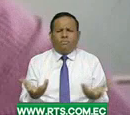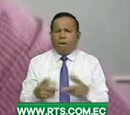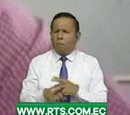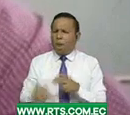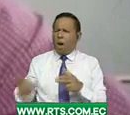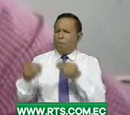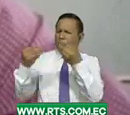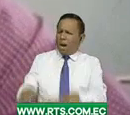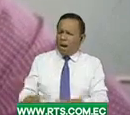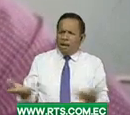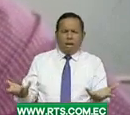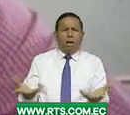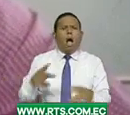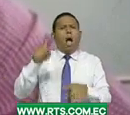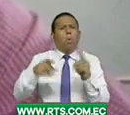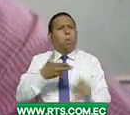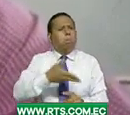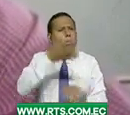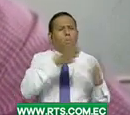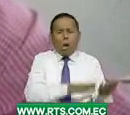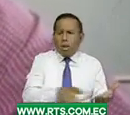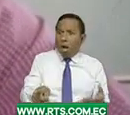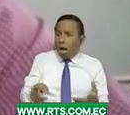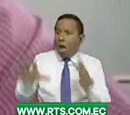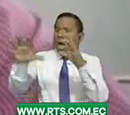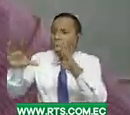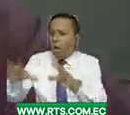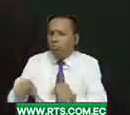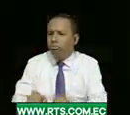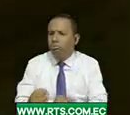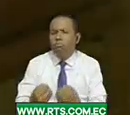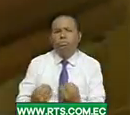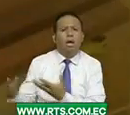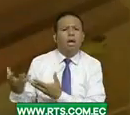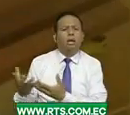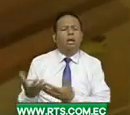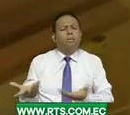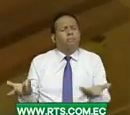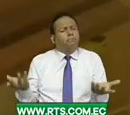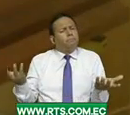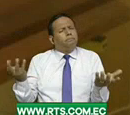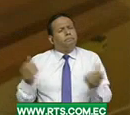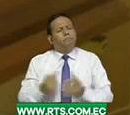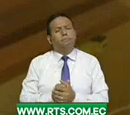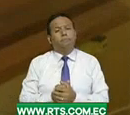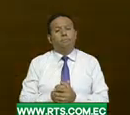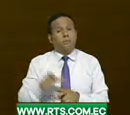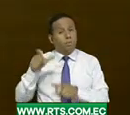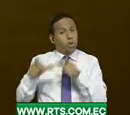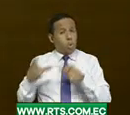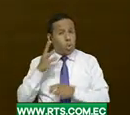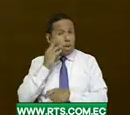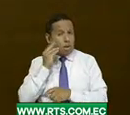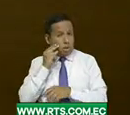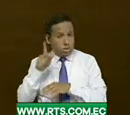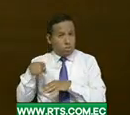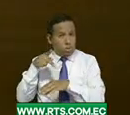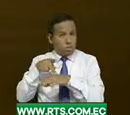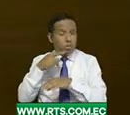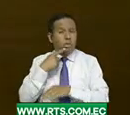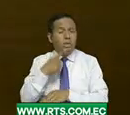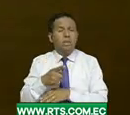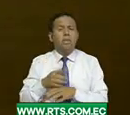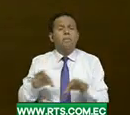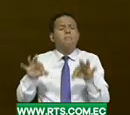o personas que justamente quieren jugar con el sistema salen de manera impune. A decir de especialistas, combatir la impunidad requiere de un